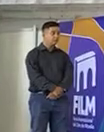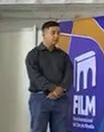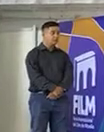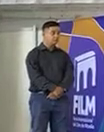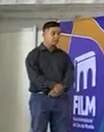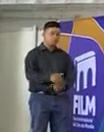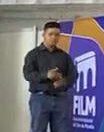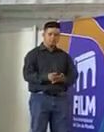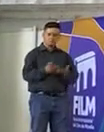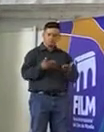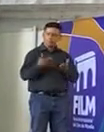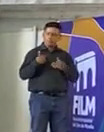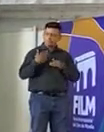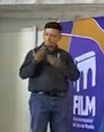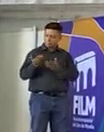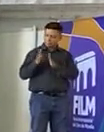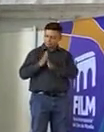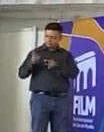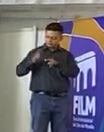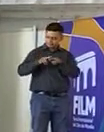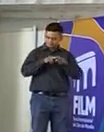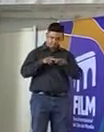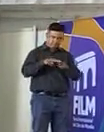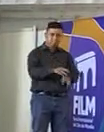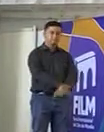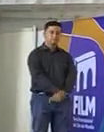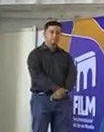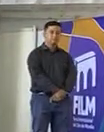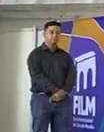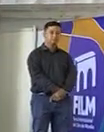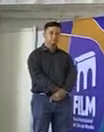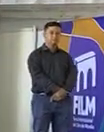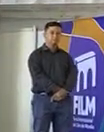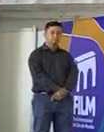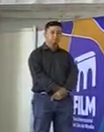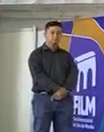Regalo. Les pedimos al presidio un favor de tomar sus lugares.